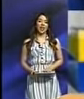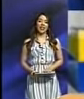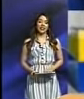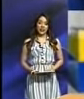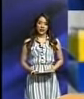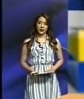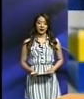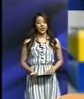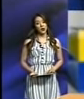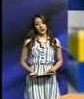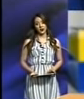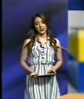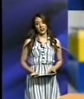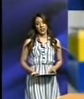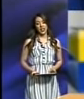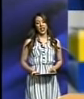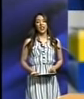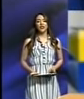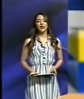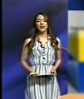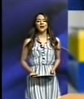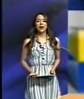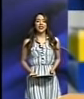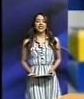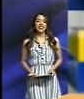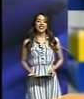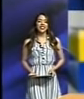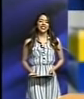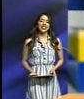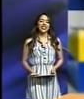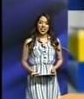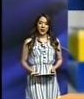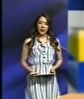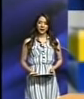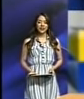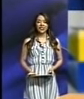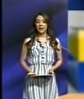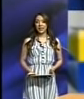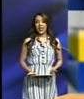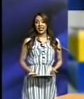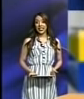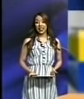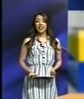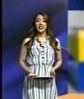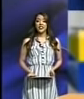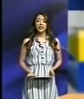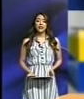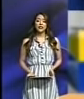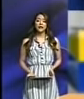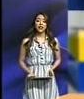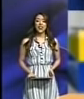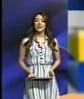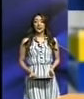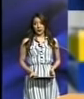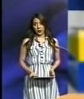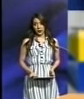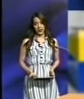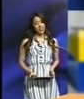centímetro exacto, sin costo adicional, en todas sus marcas líderes en hierro, metal mecánica, techos y